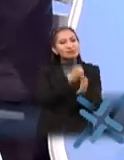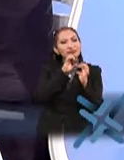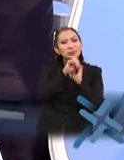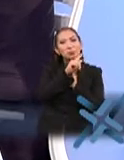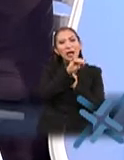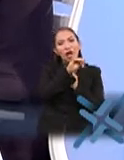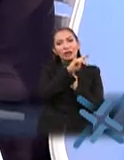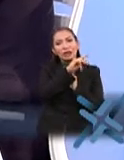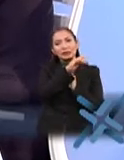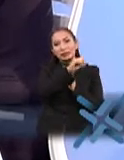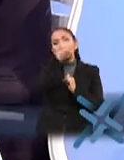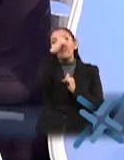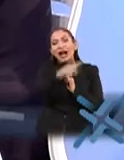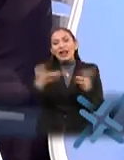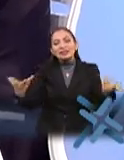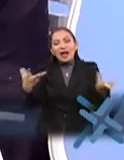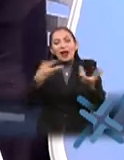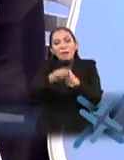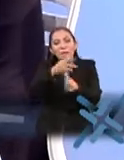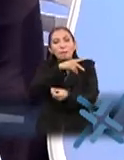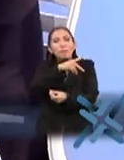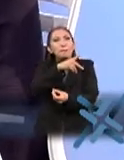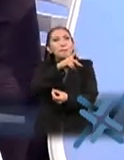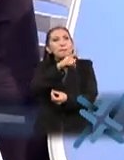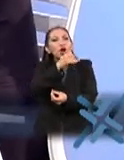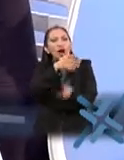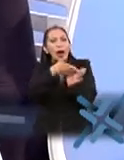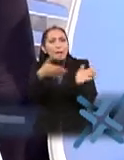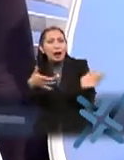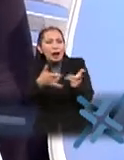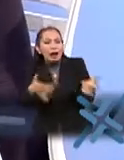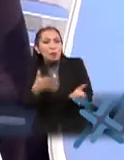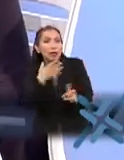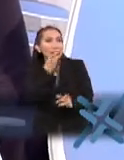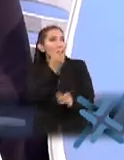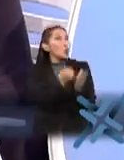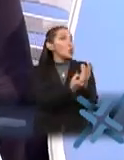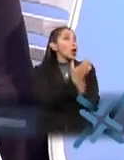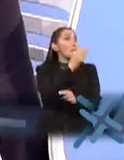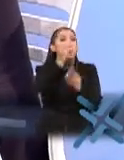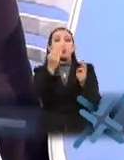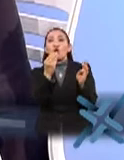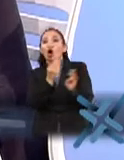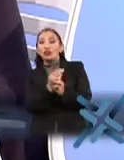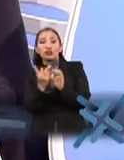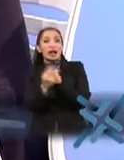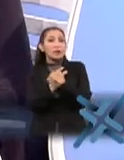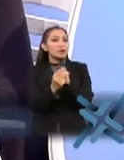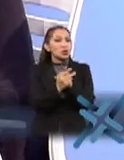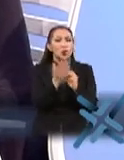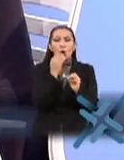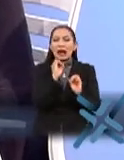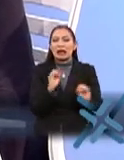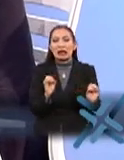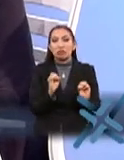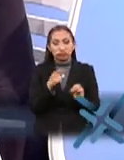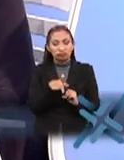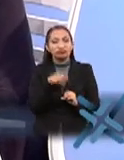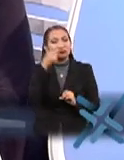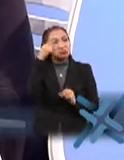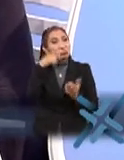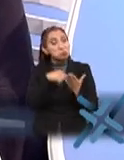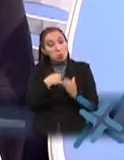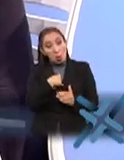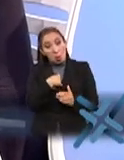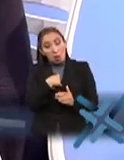periodísticas para tratar de hacer un programa. Mire, dicen que no hay nada nuevo en el mundo de la televisión. Yo creo